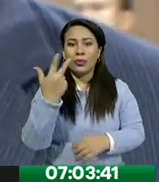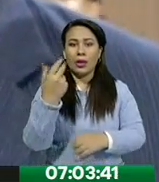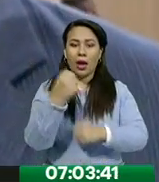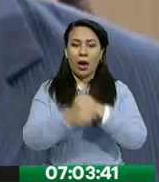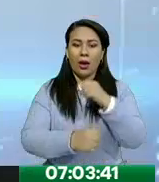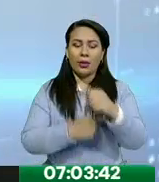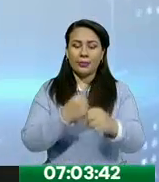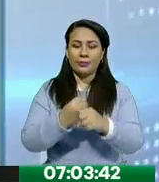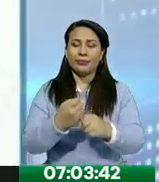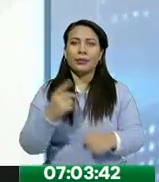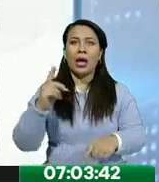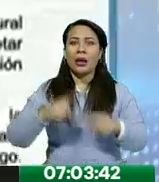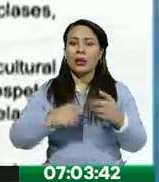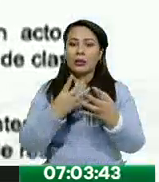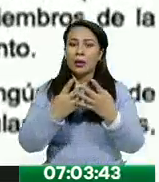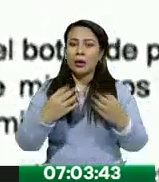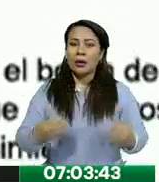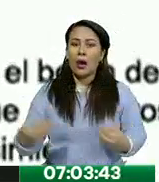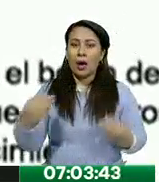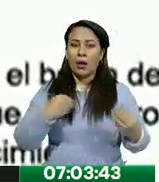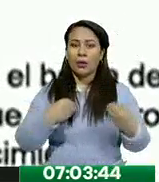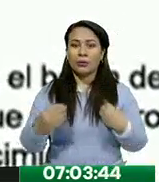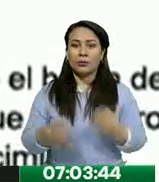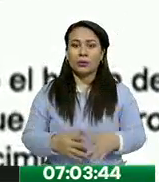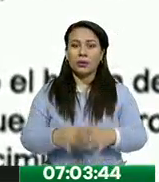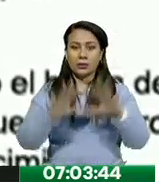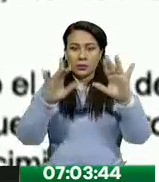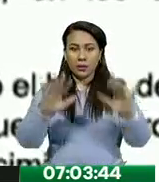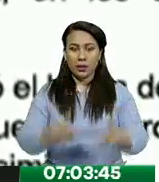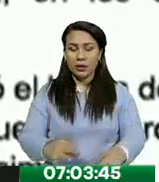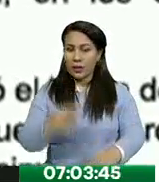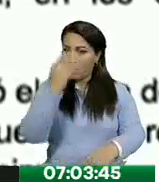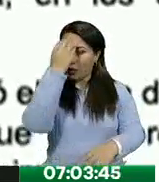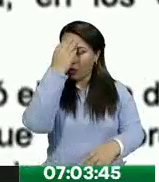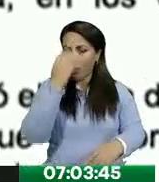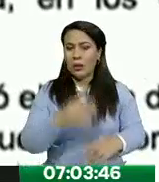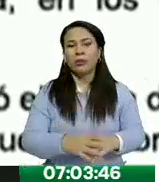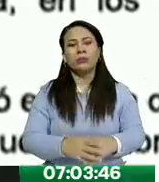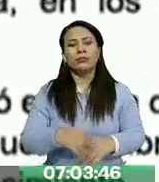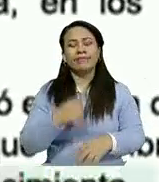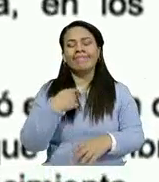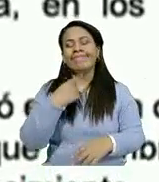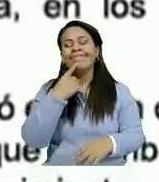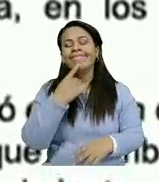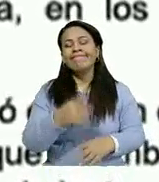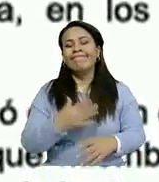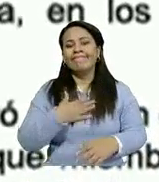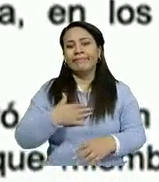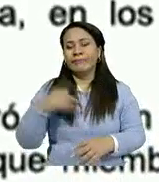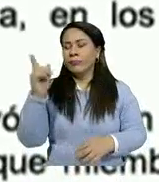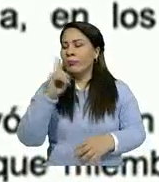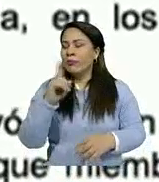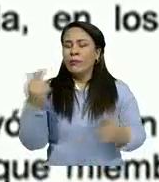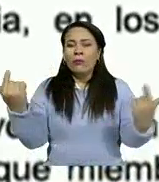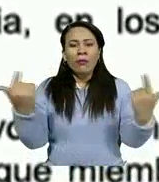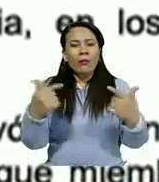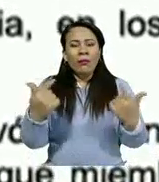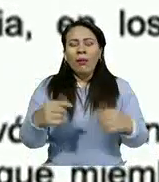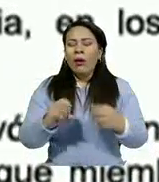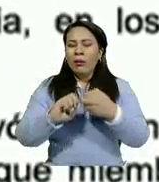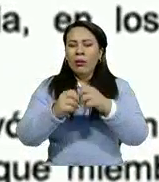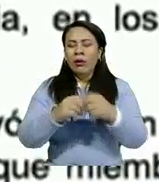de libertad. A través de un comunicado, la Subsecretaría de Educación rechaza todo tipo de violencia dentro o fuera de las